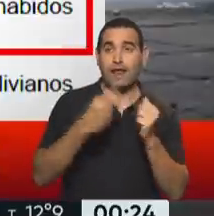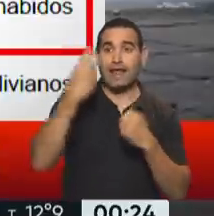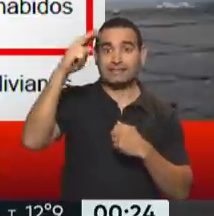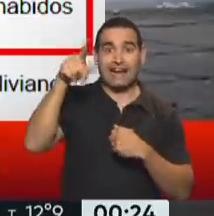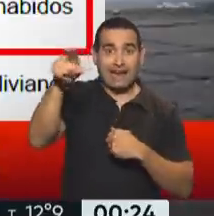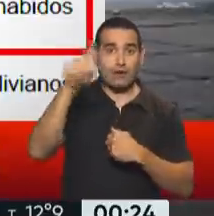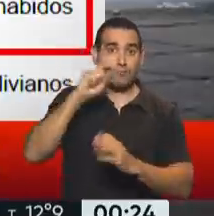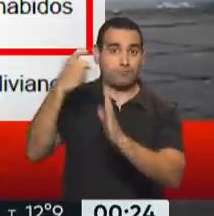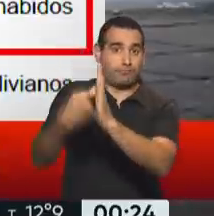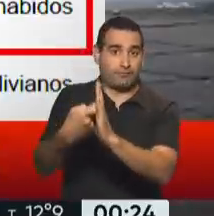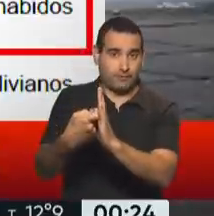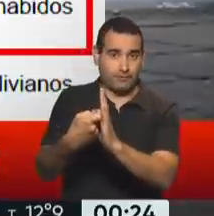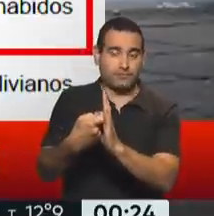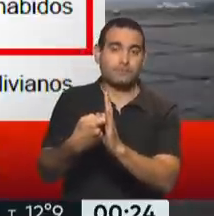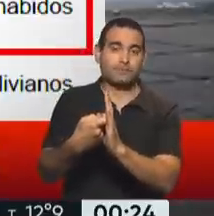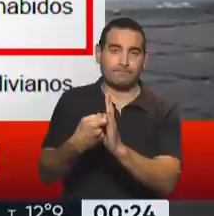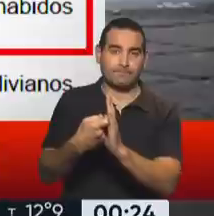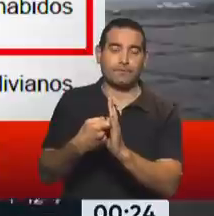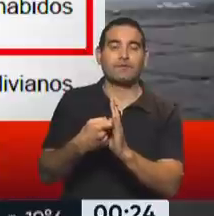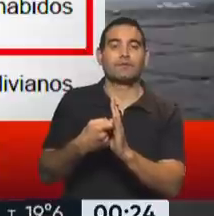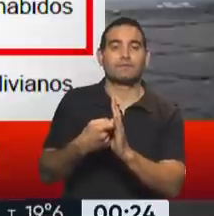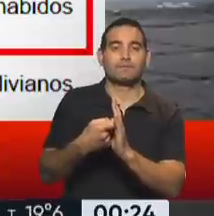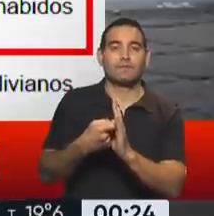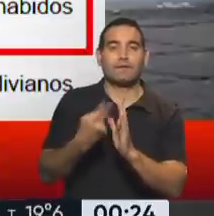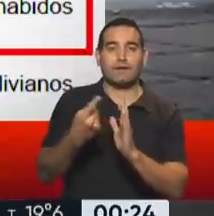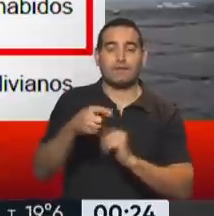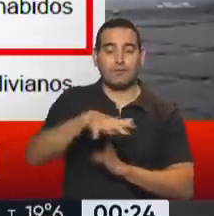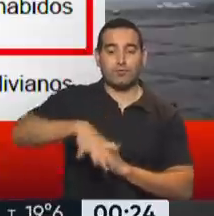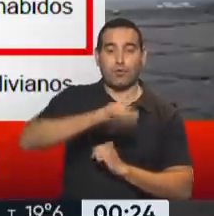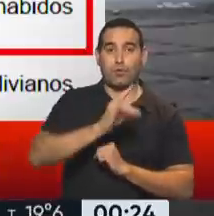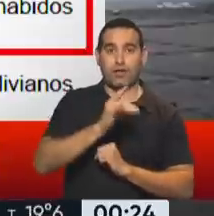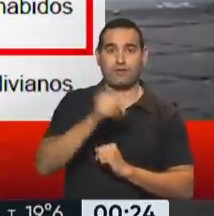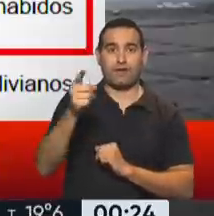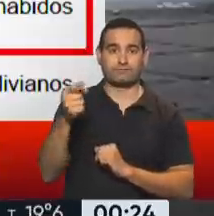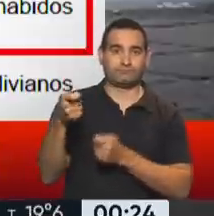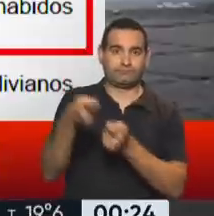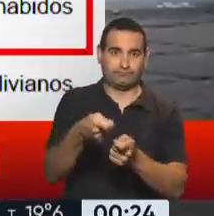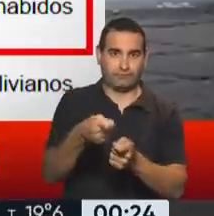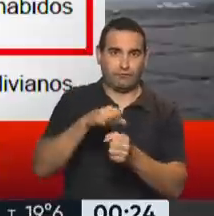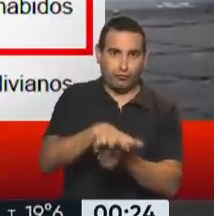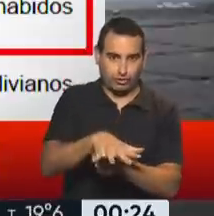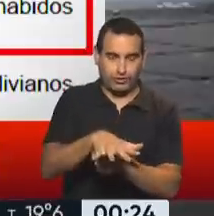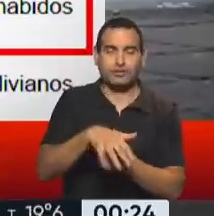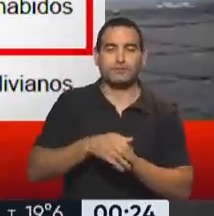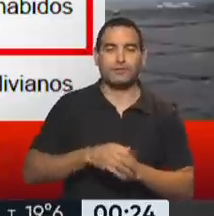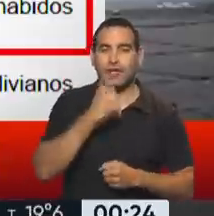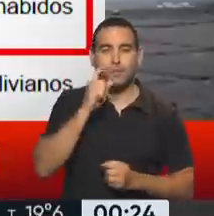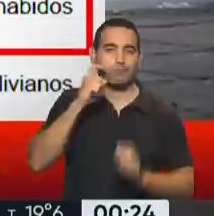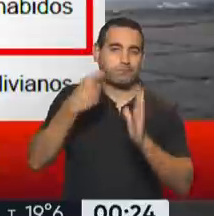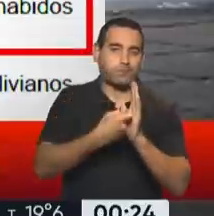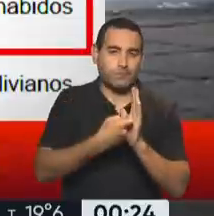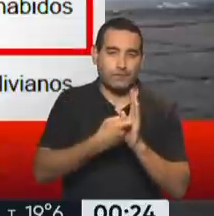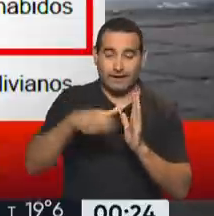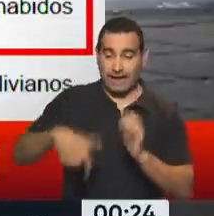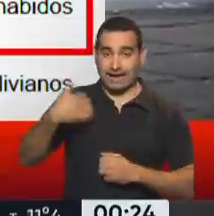extranjero, cuyos resultados se hayan producido o deban producirse en territorio de Bolivia, es decir, esto habla del delito cometido en